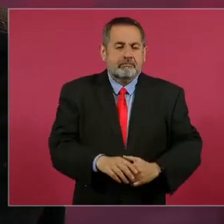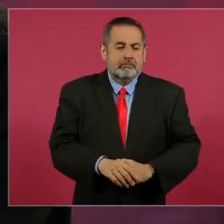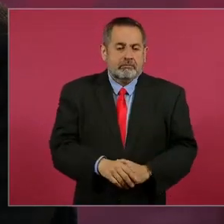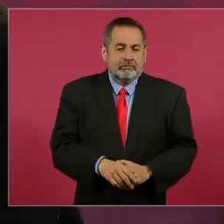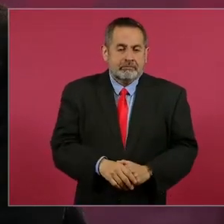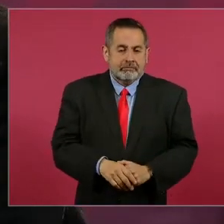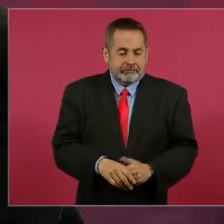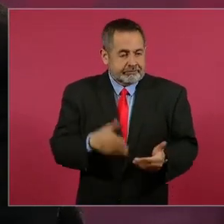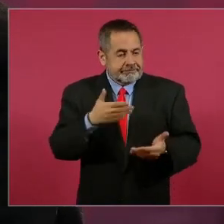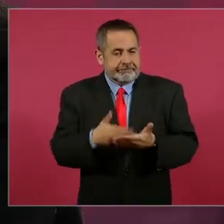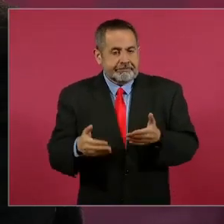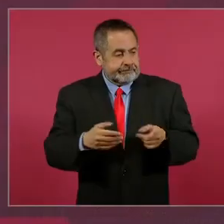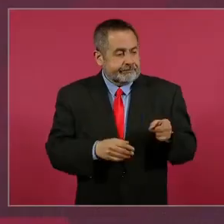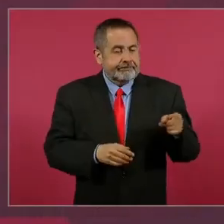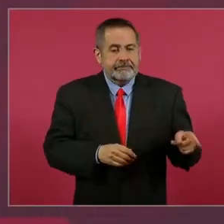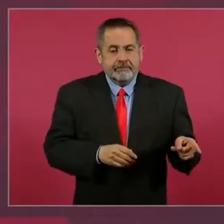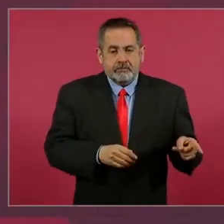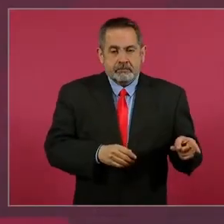los que ahora